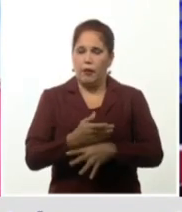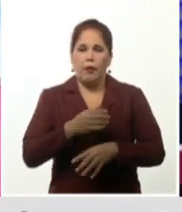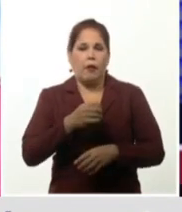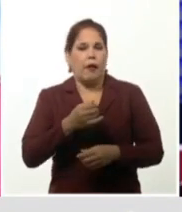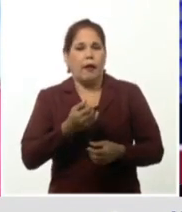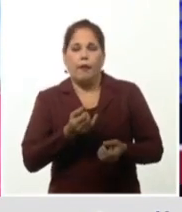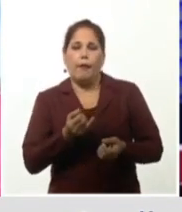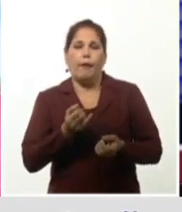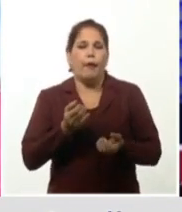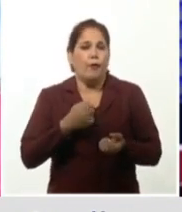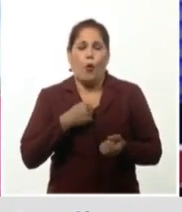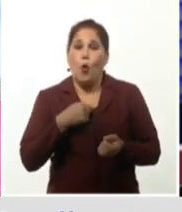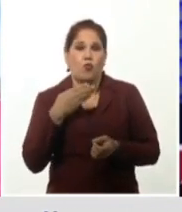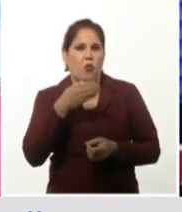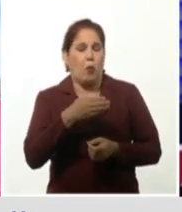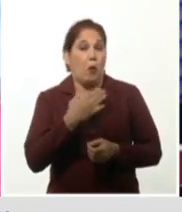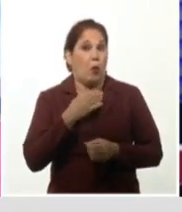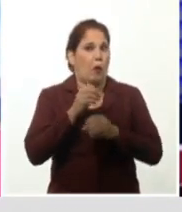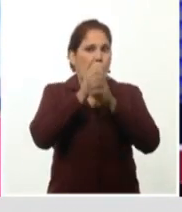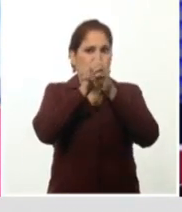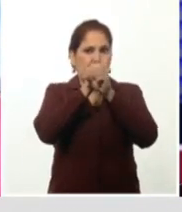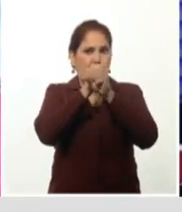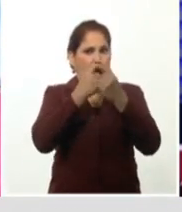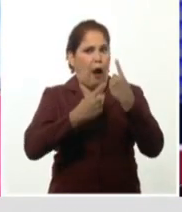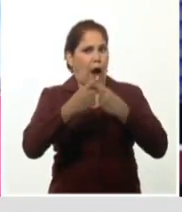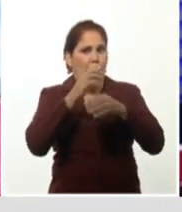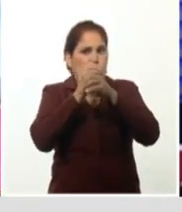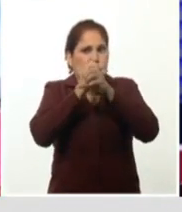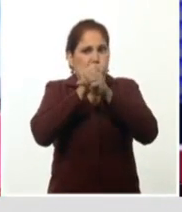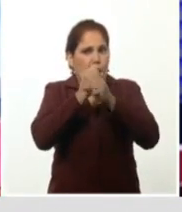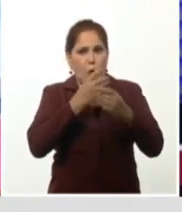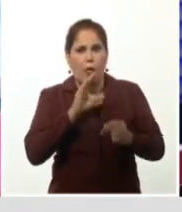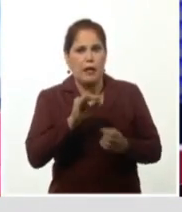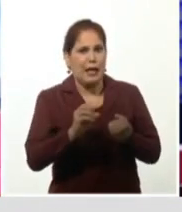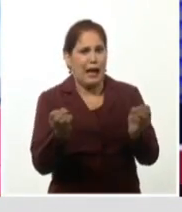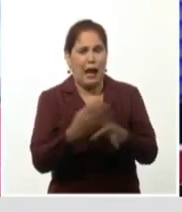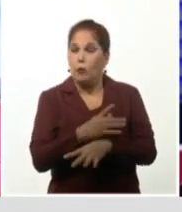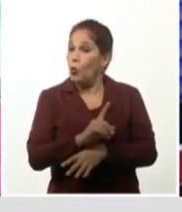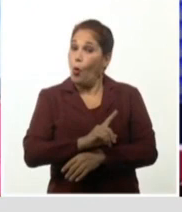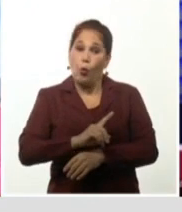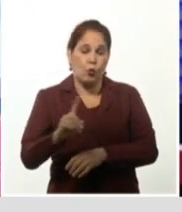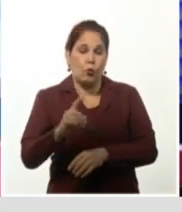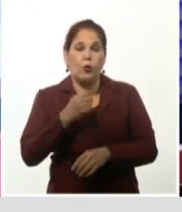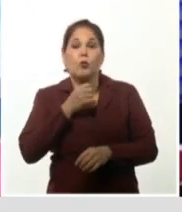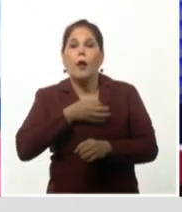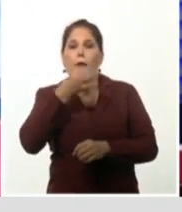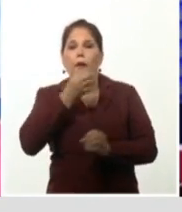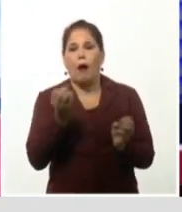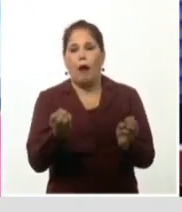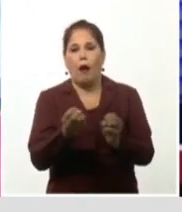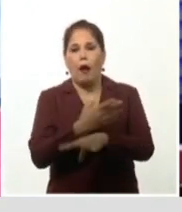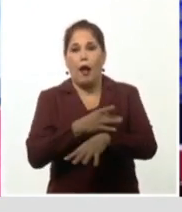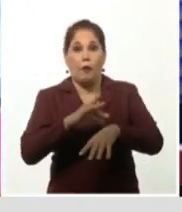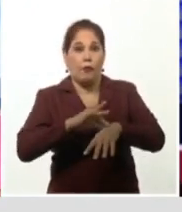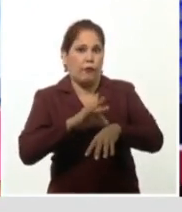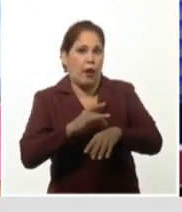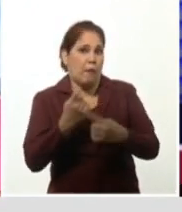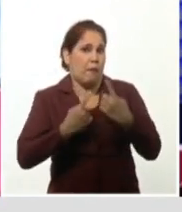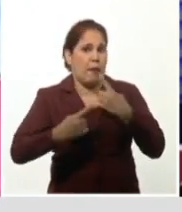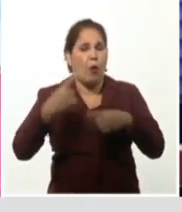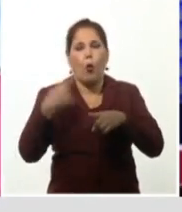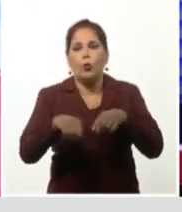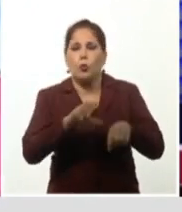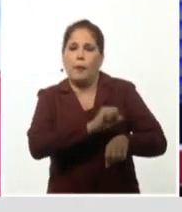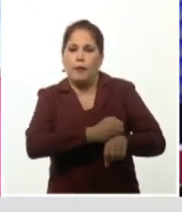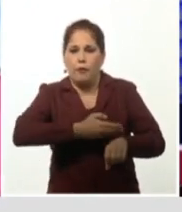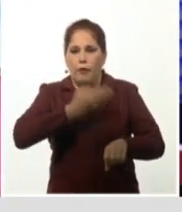por vacunarse, la ansiedad de vacunarse a como dé lugar, puede tener algún evento adverso, alguna situación. Por